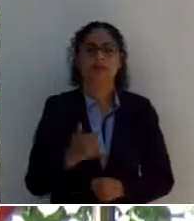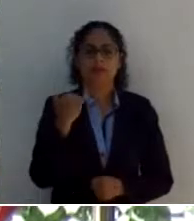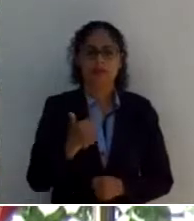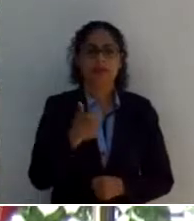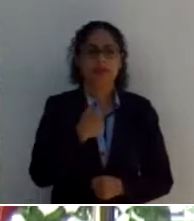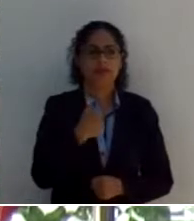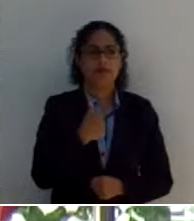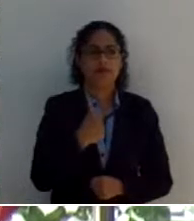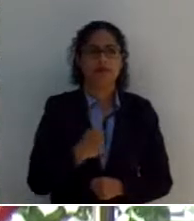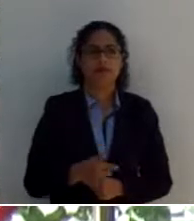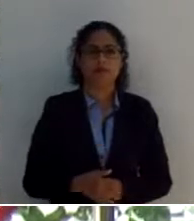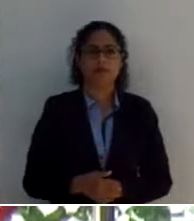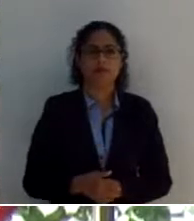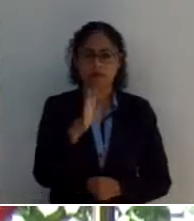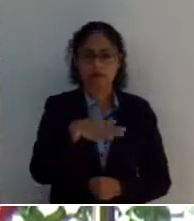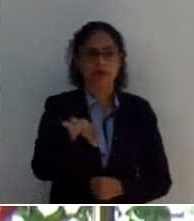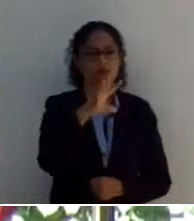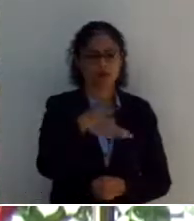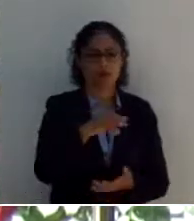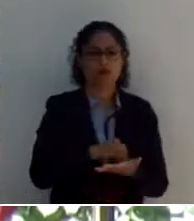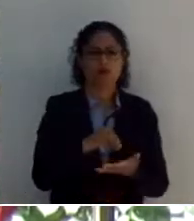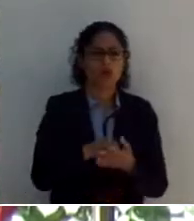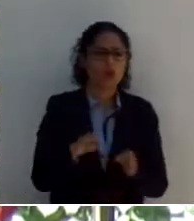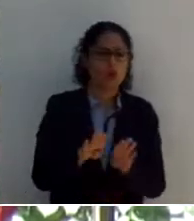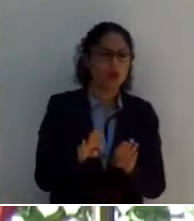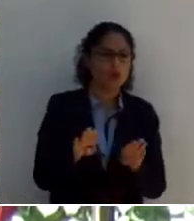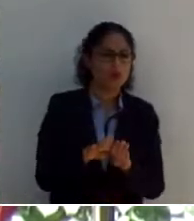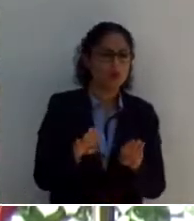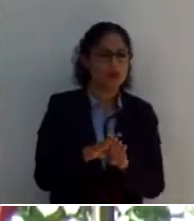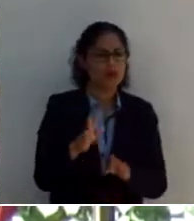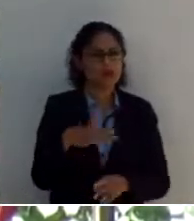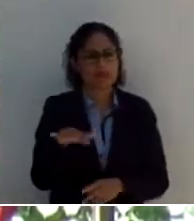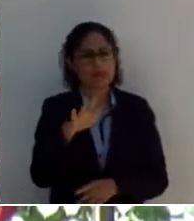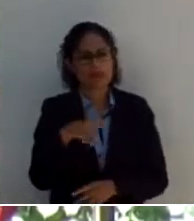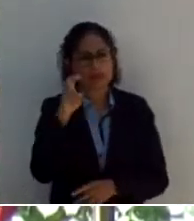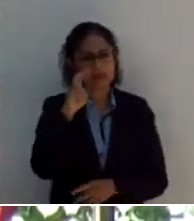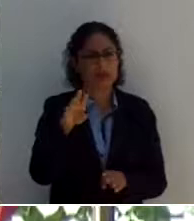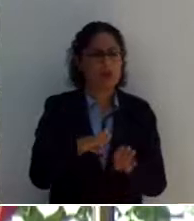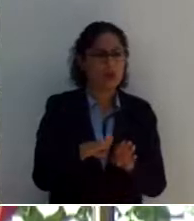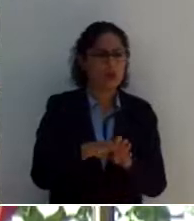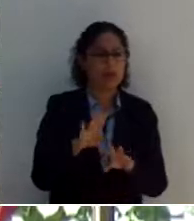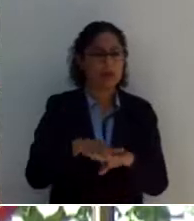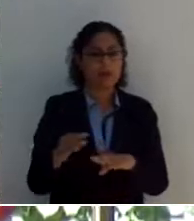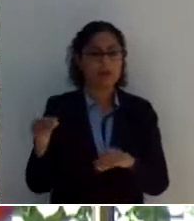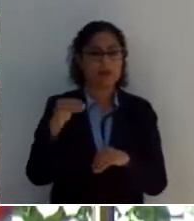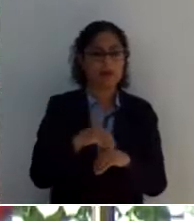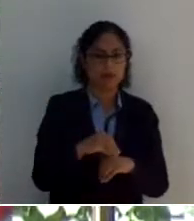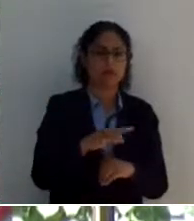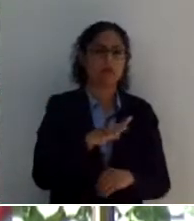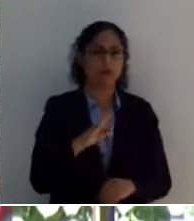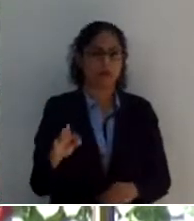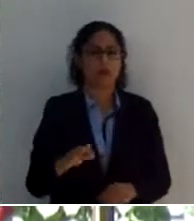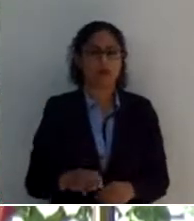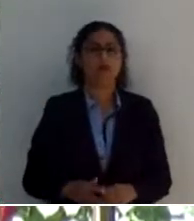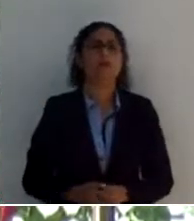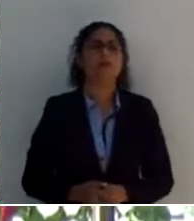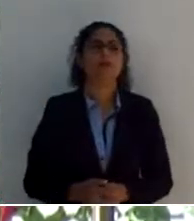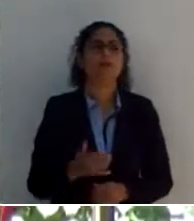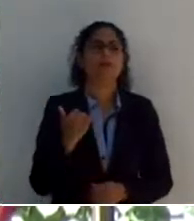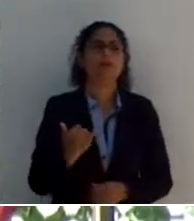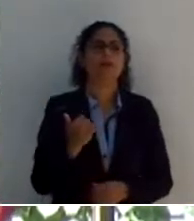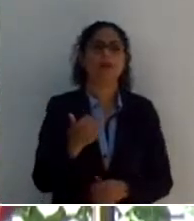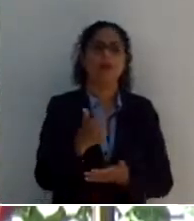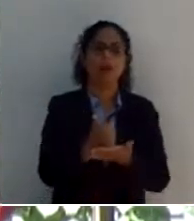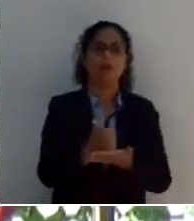estoy buscando la manera para que eso lo podamos alcanzar. Y ahí nos va a